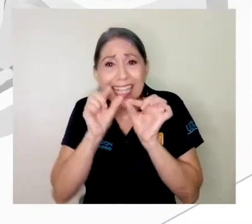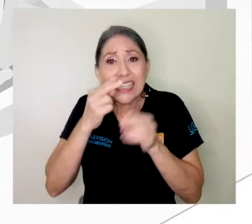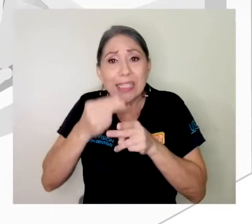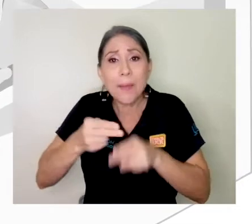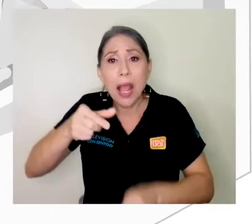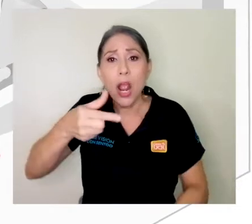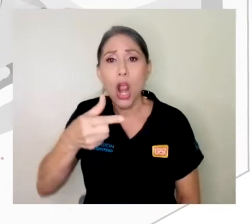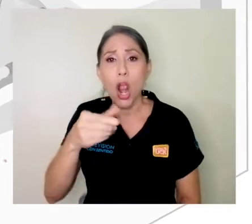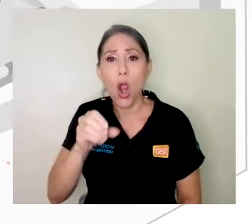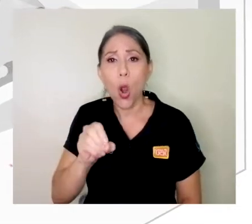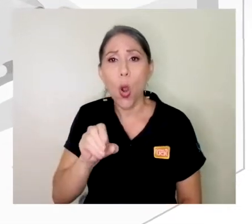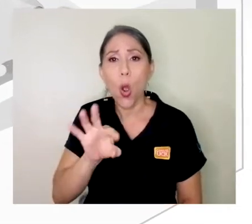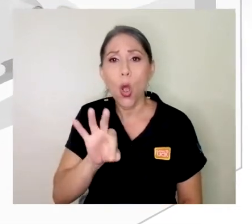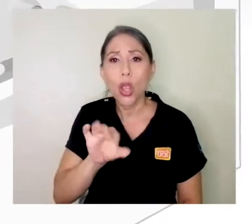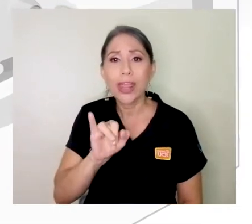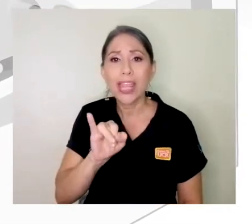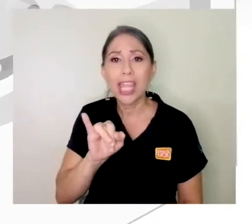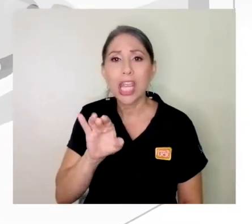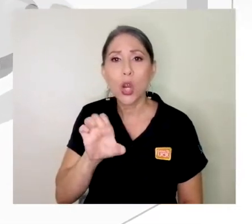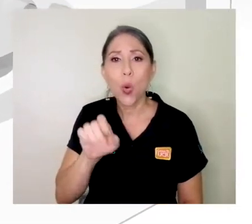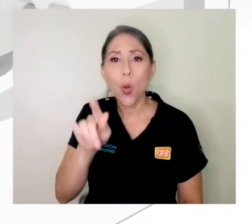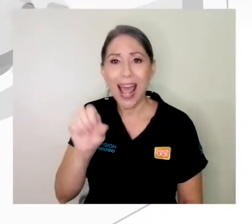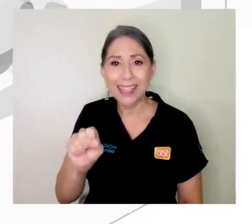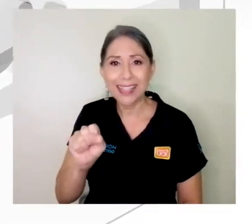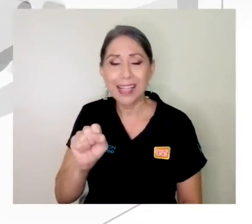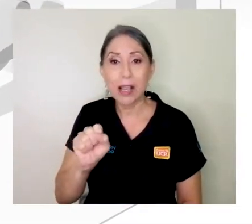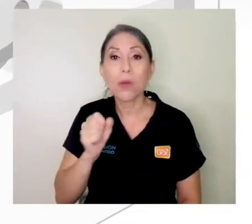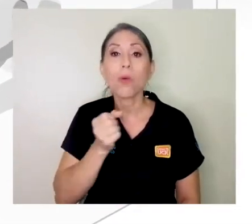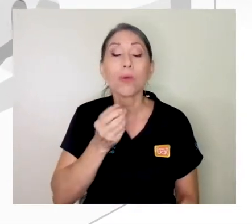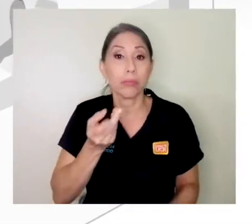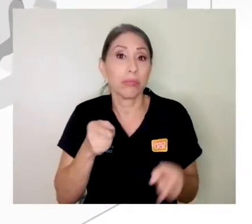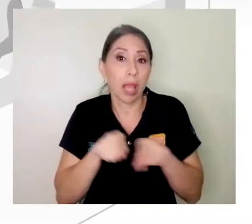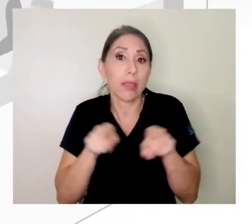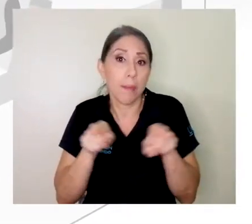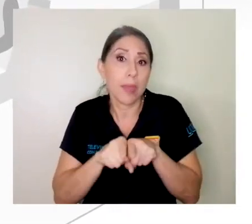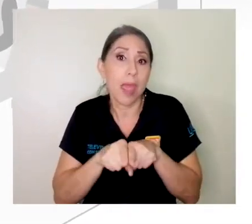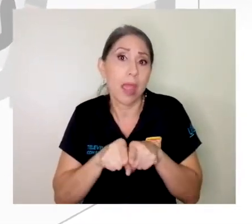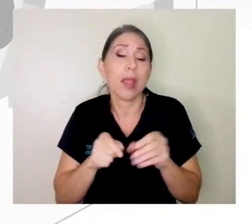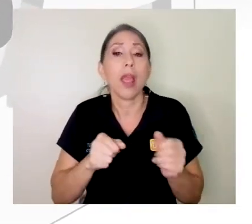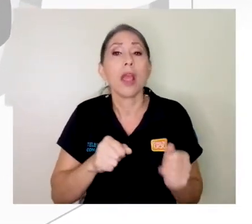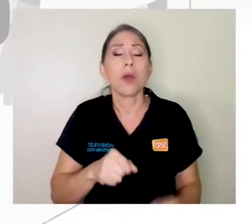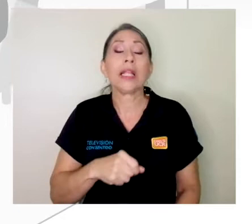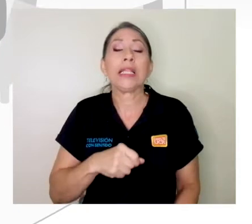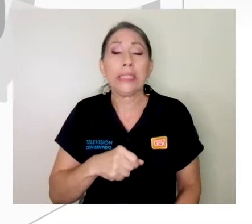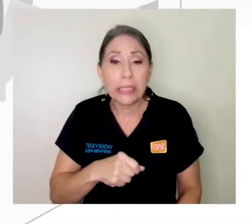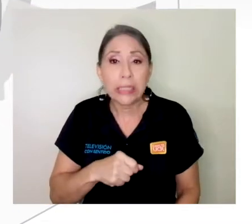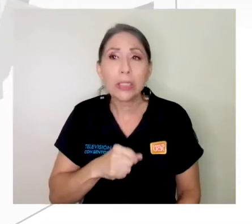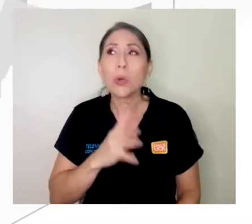las gotículas de saliva que se producen también con los